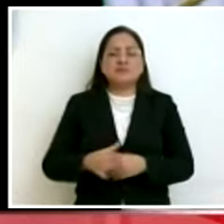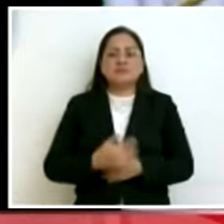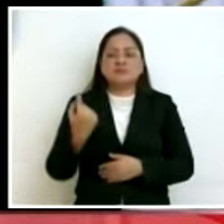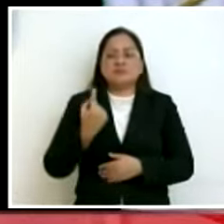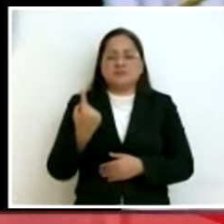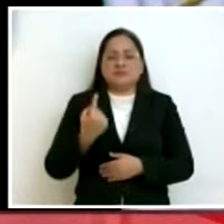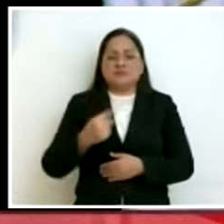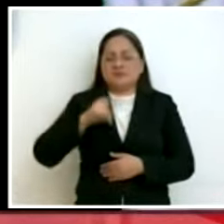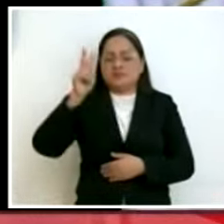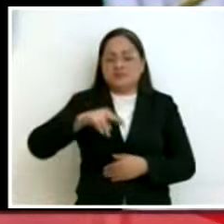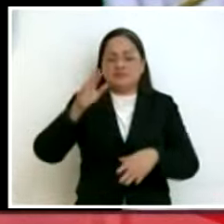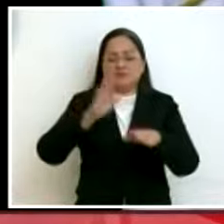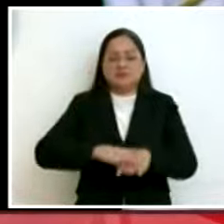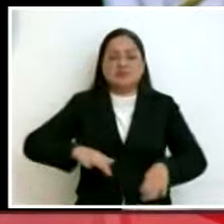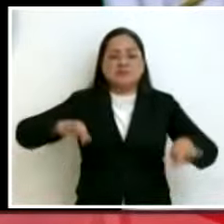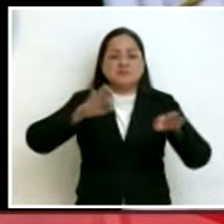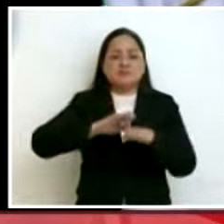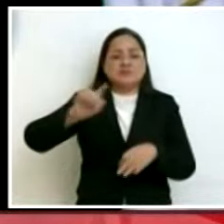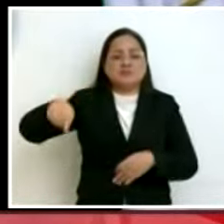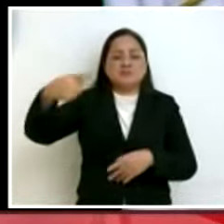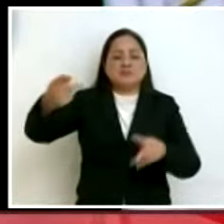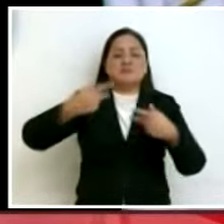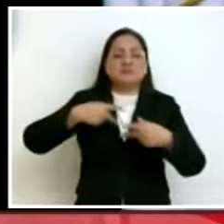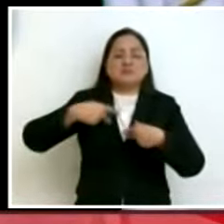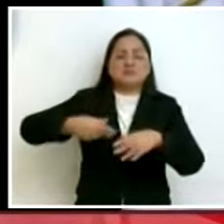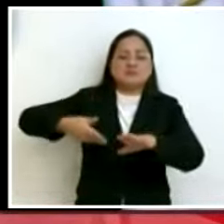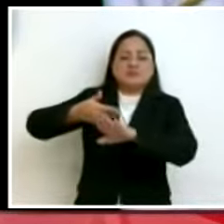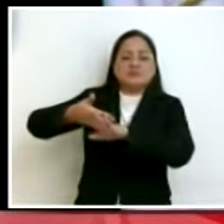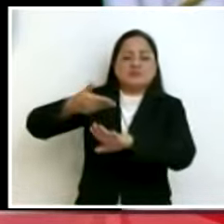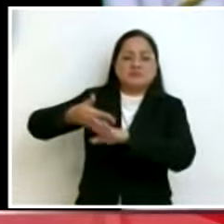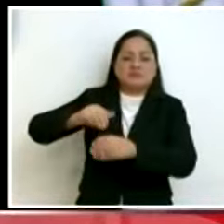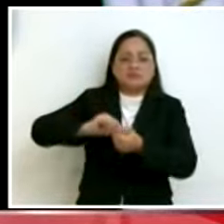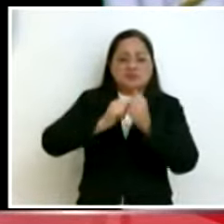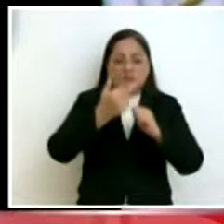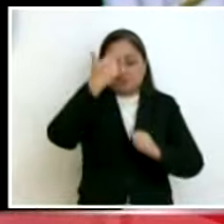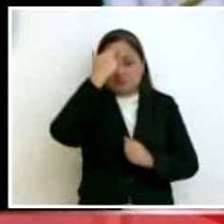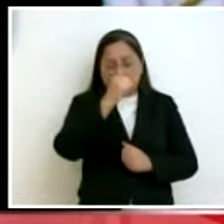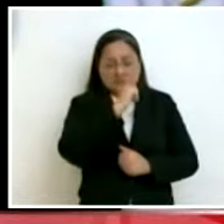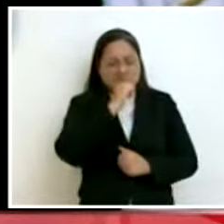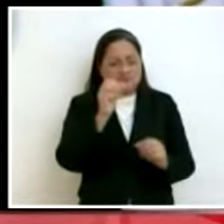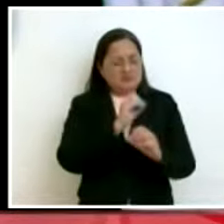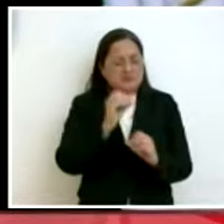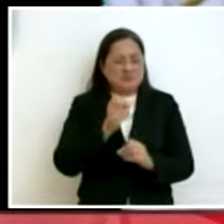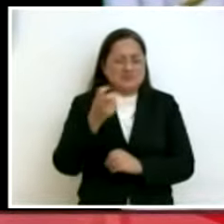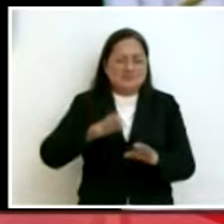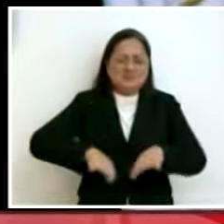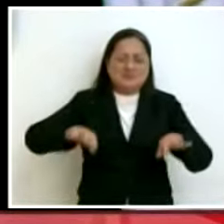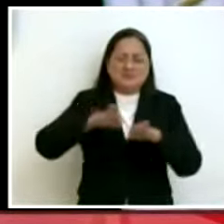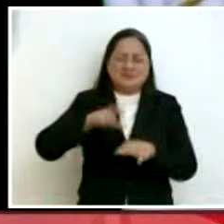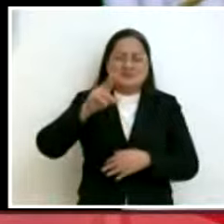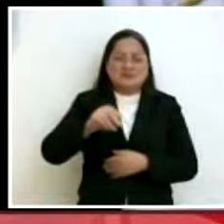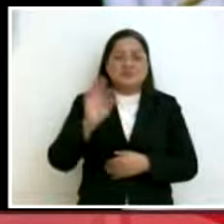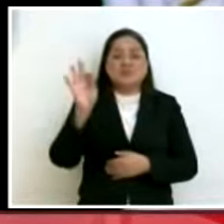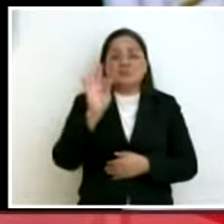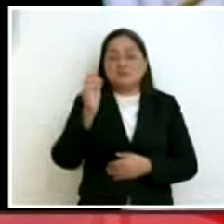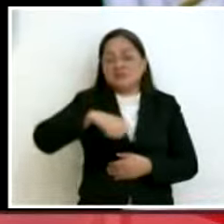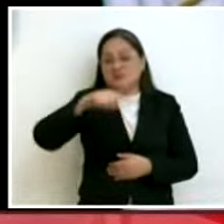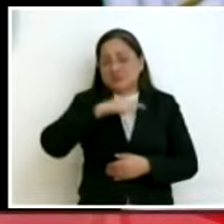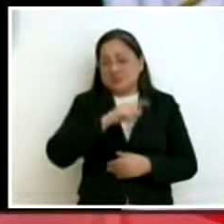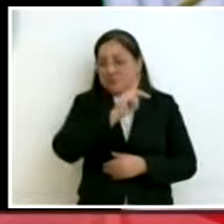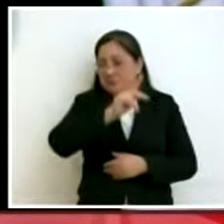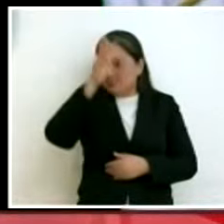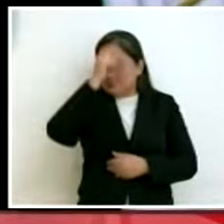incordiar al contrario que llegar a la razón y llegar al punto en el que pudiéramos estar